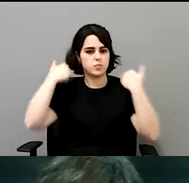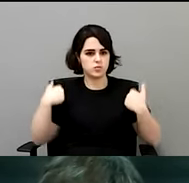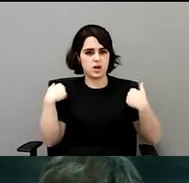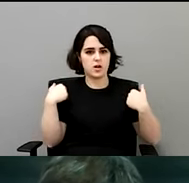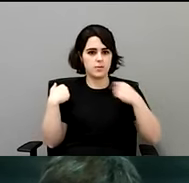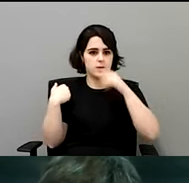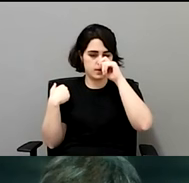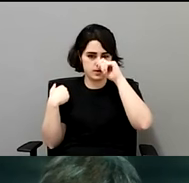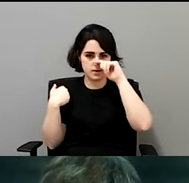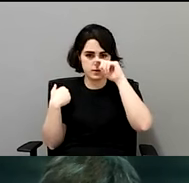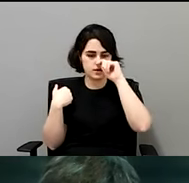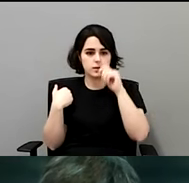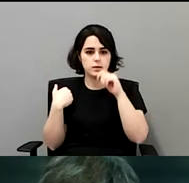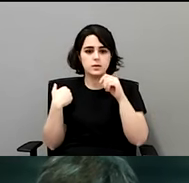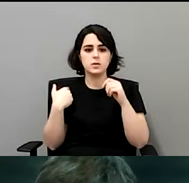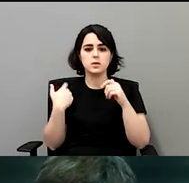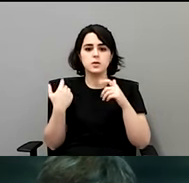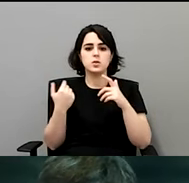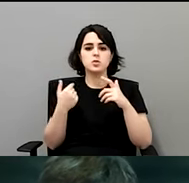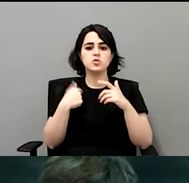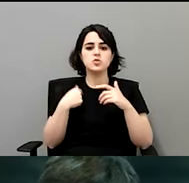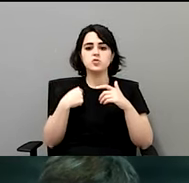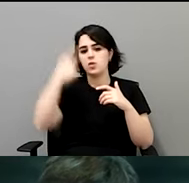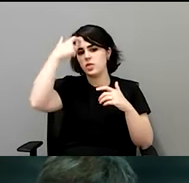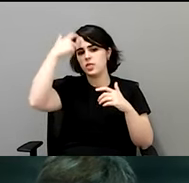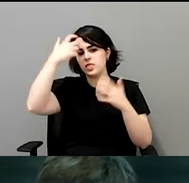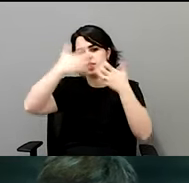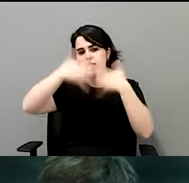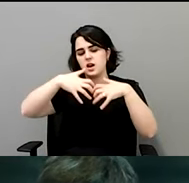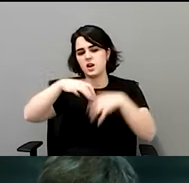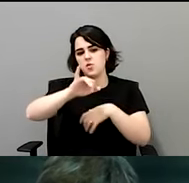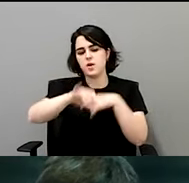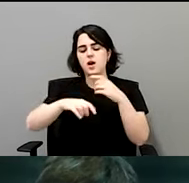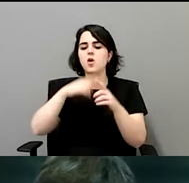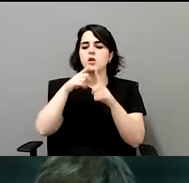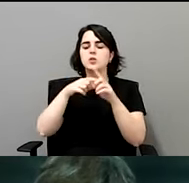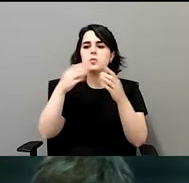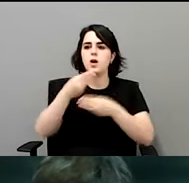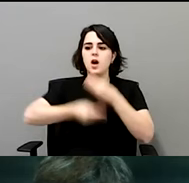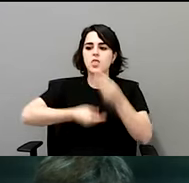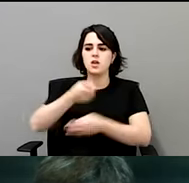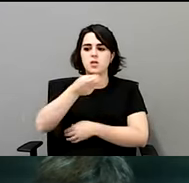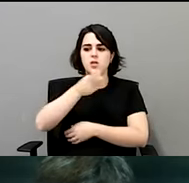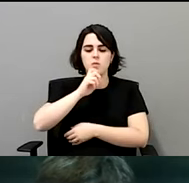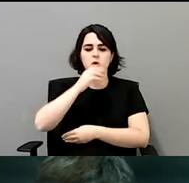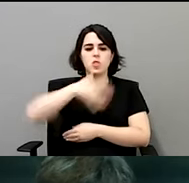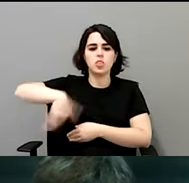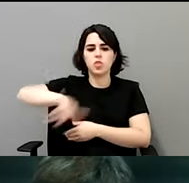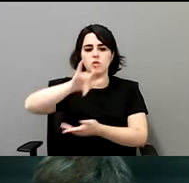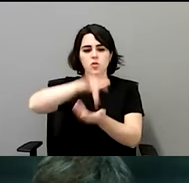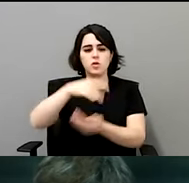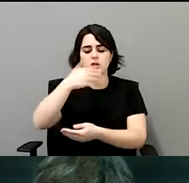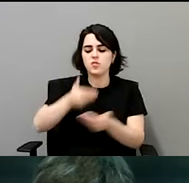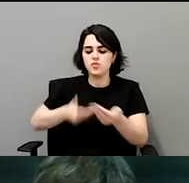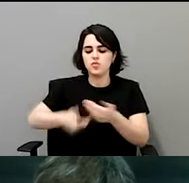cerebro para decidir qué es lo que quiero hacer, cómo lo quiero hacer, dónde lo quiero hacer y cuándo